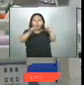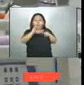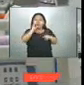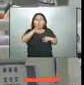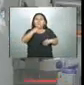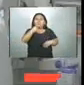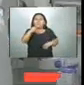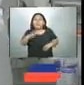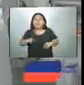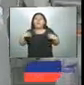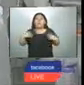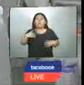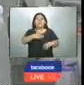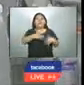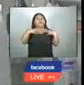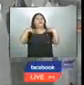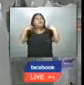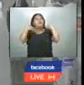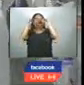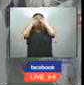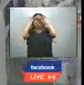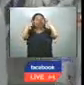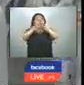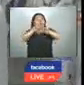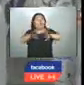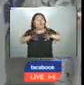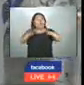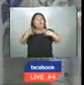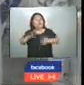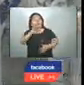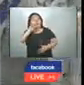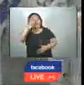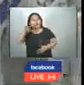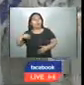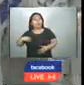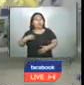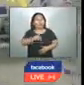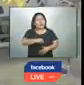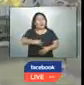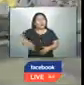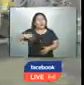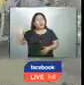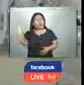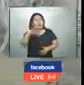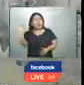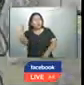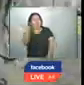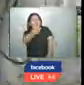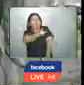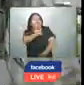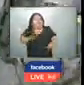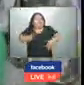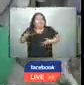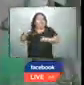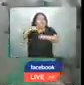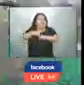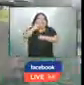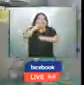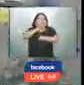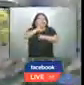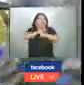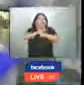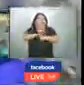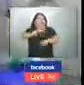página oficial del Ministerio de Salud. Los expertos señalan que es importante vacunarse para reducir los riesgos de desarrollar